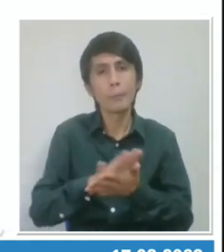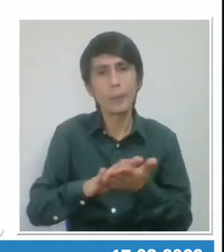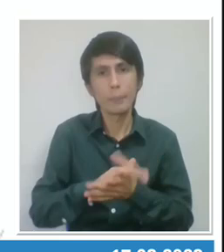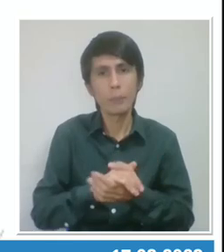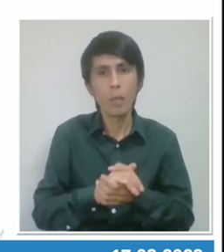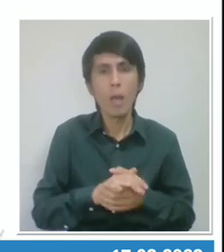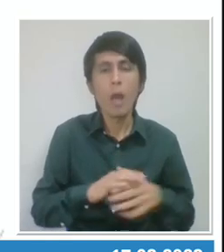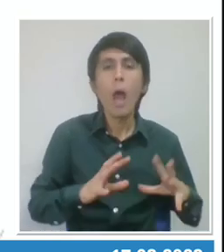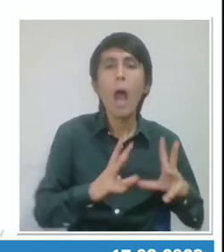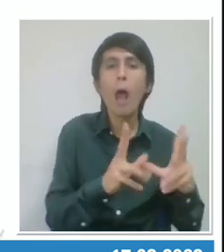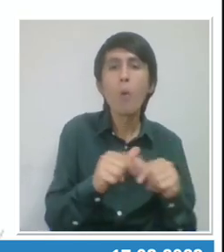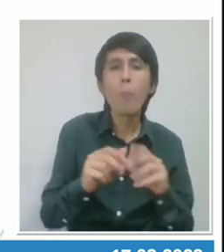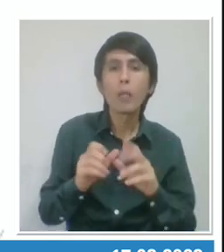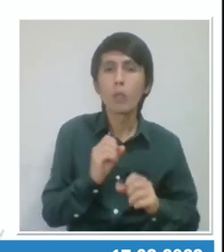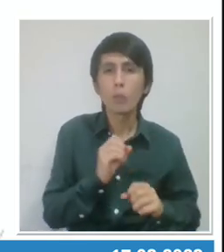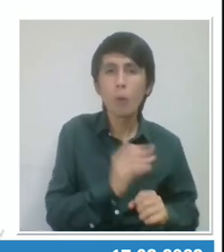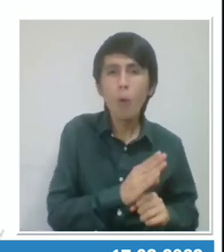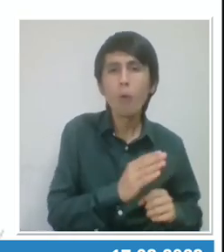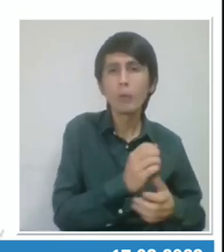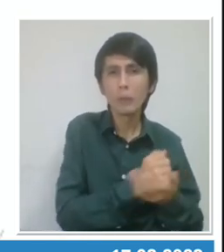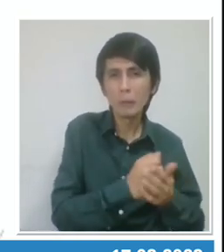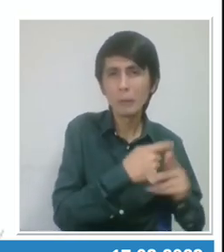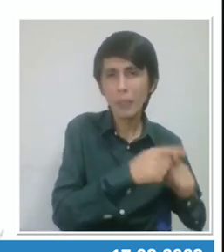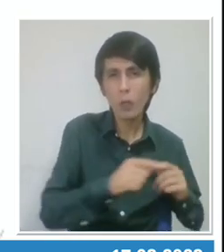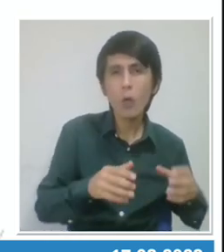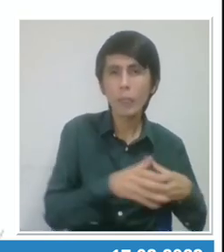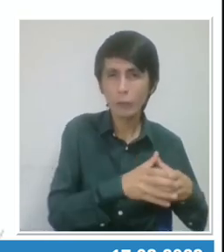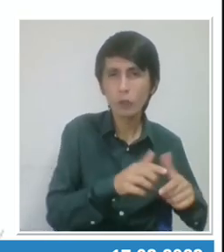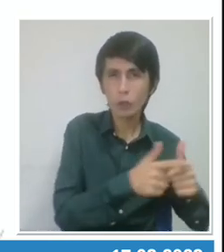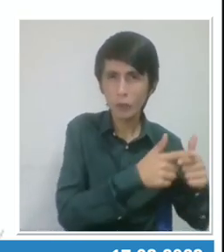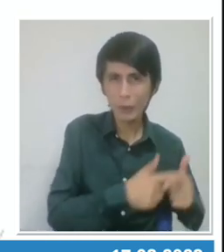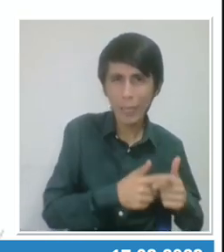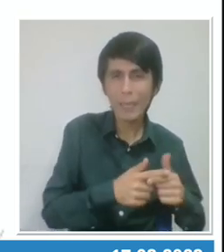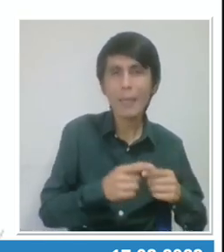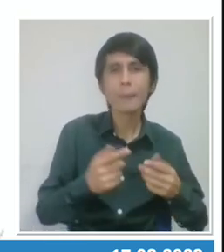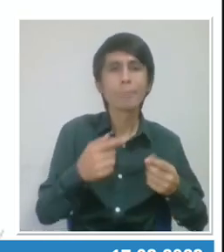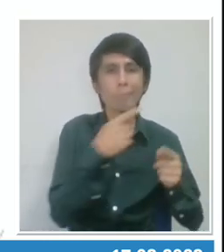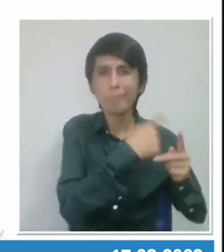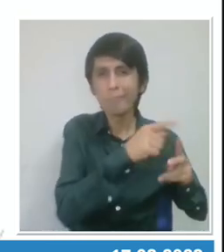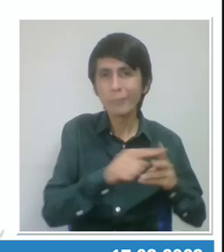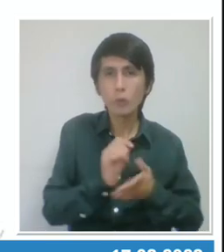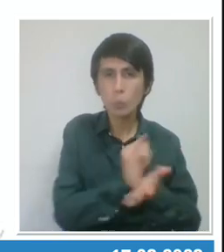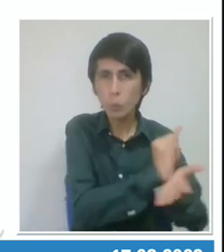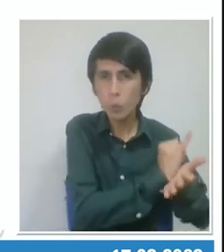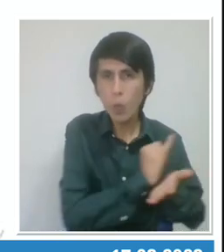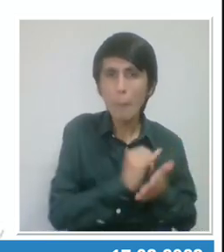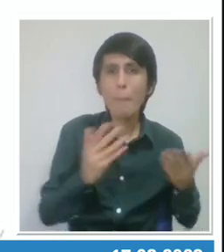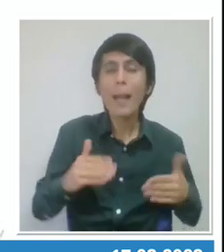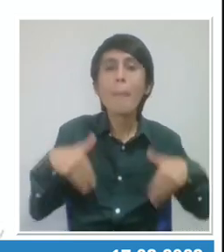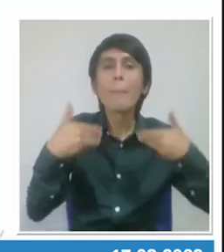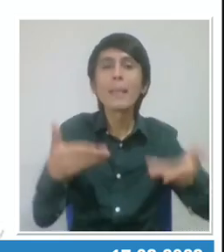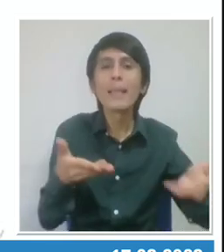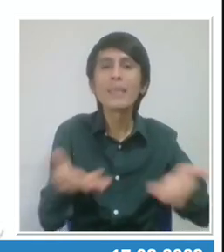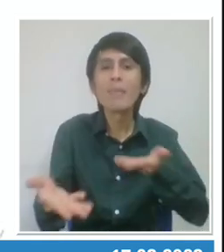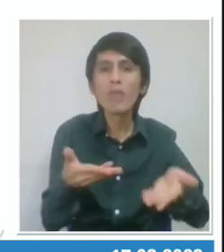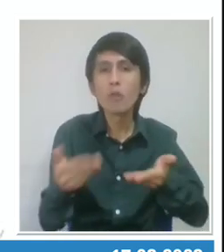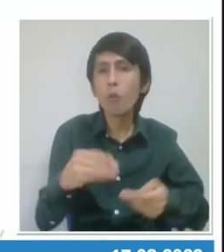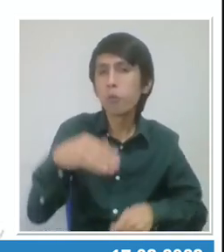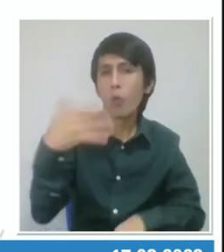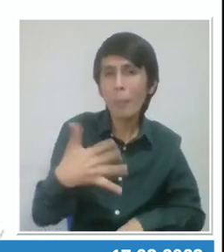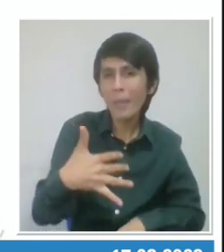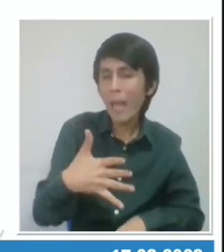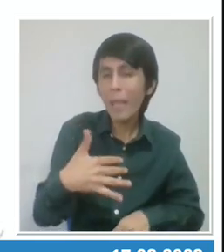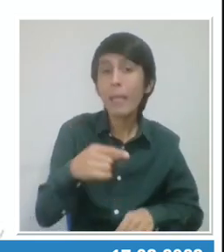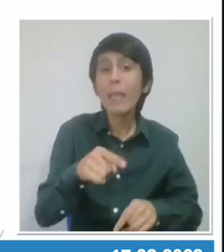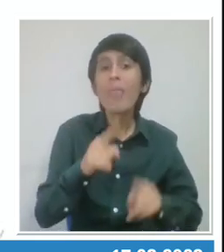social, en la prestación de estos bienes que son fundamentales, se debe mantener, en mi opinión, porque es parte del ADN